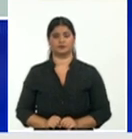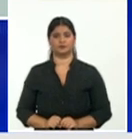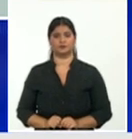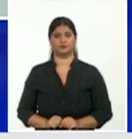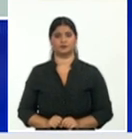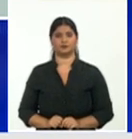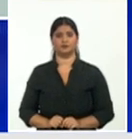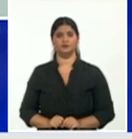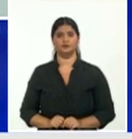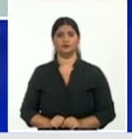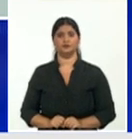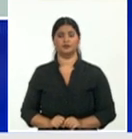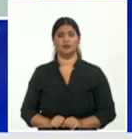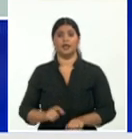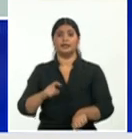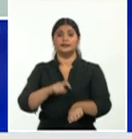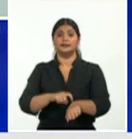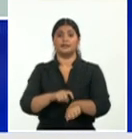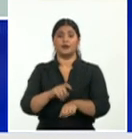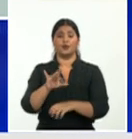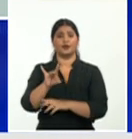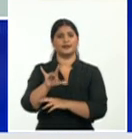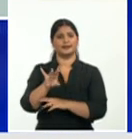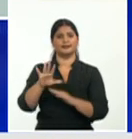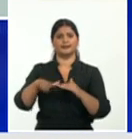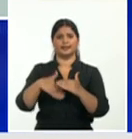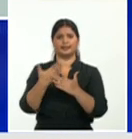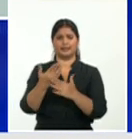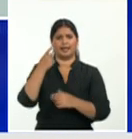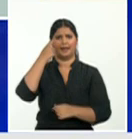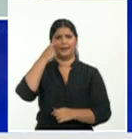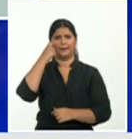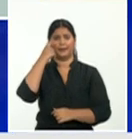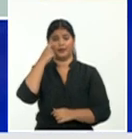Ahí ven el pico de la curva al final,